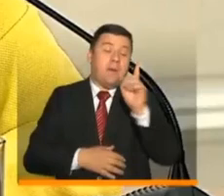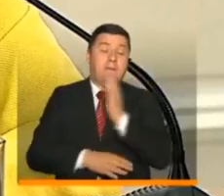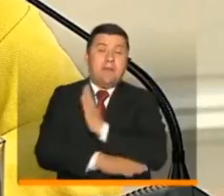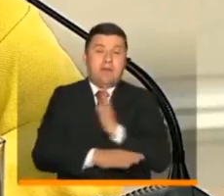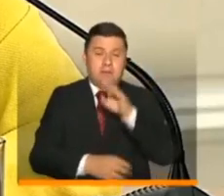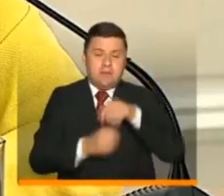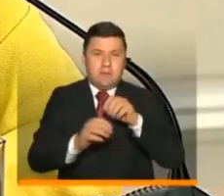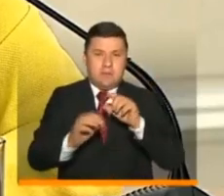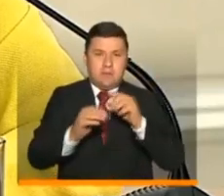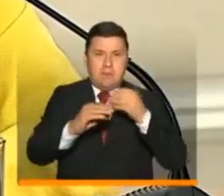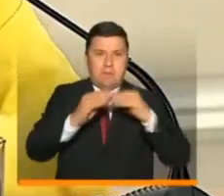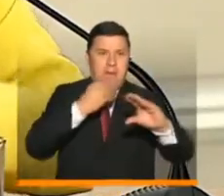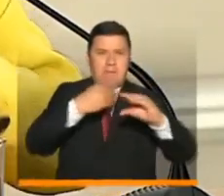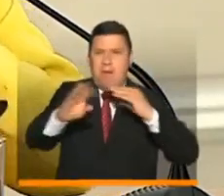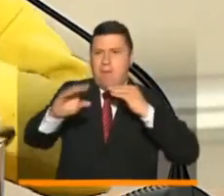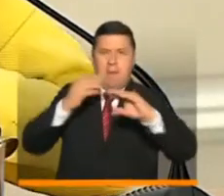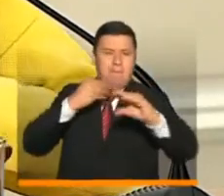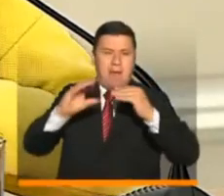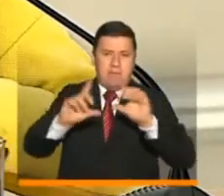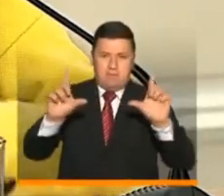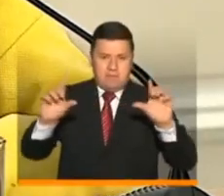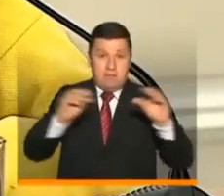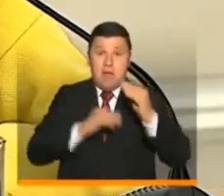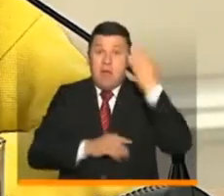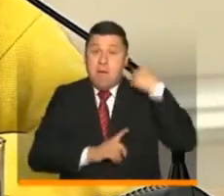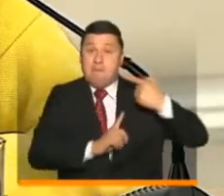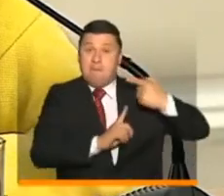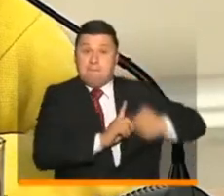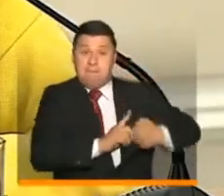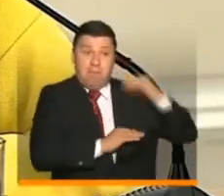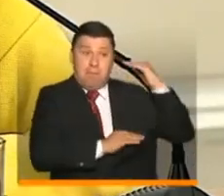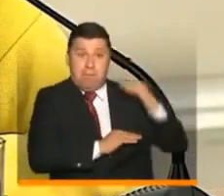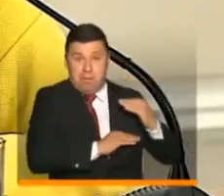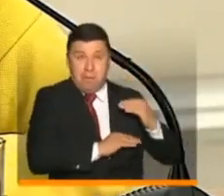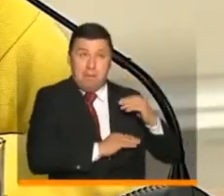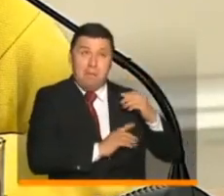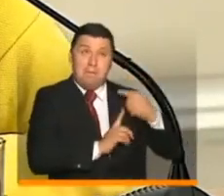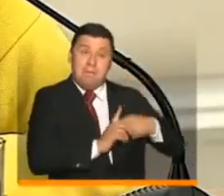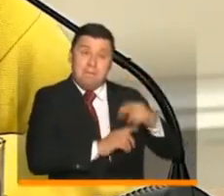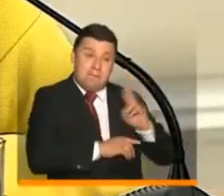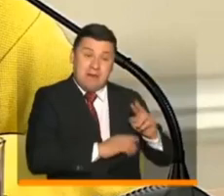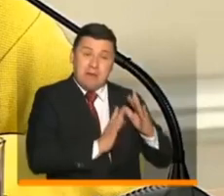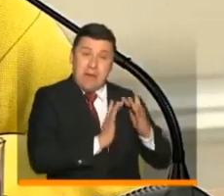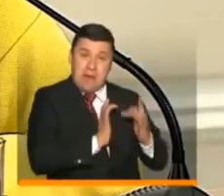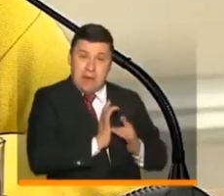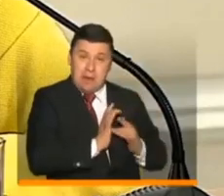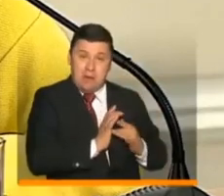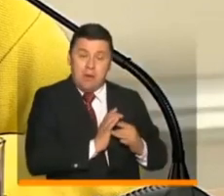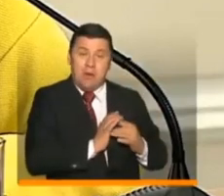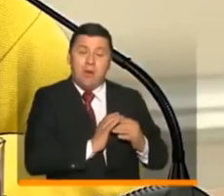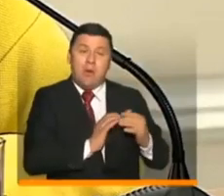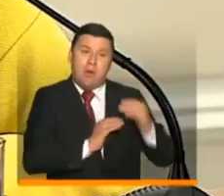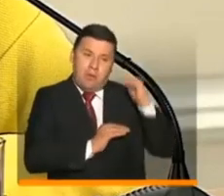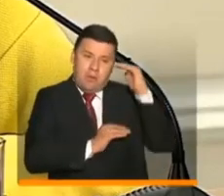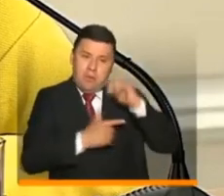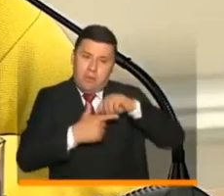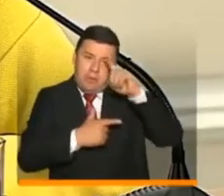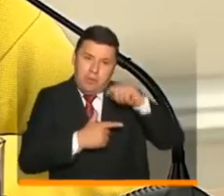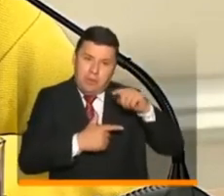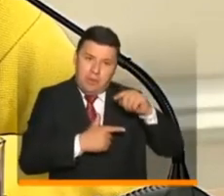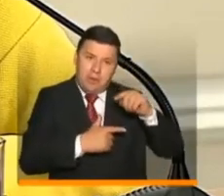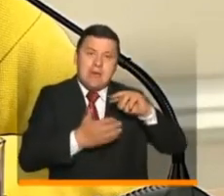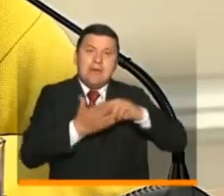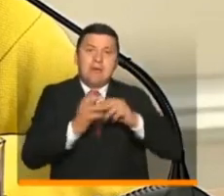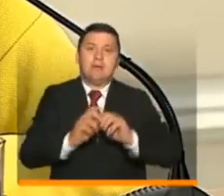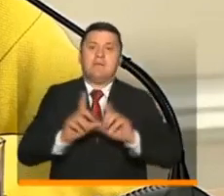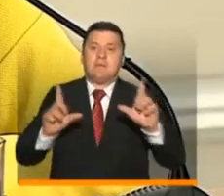millones de transacciones, a pesar de que en el mes de marzo y abril tuvimos una decaída. Eso quiere